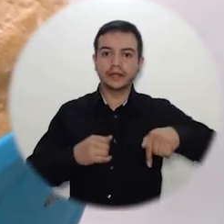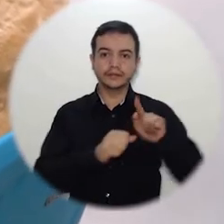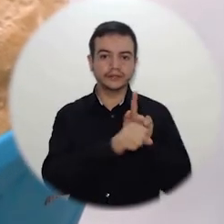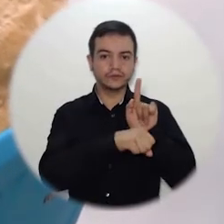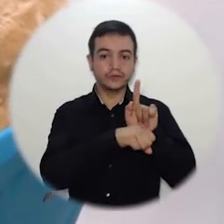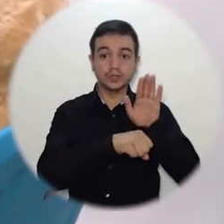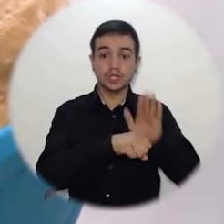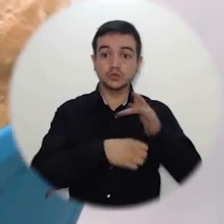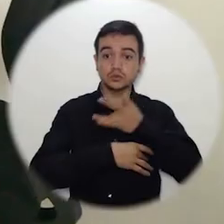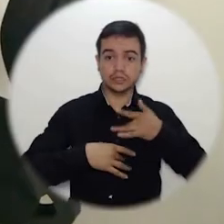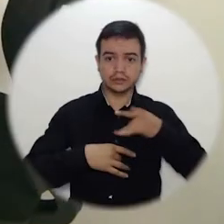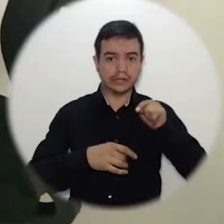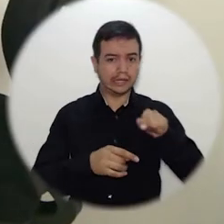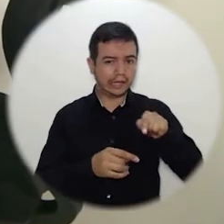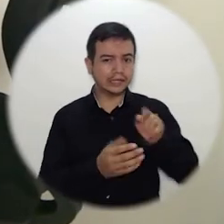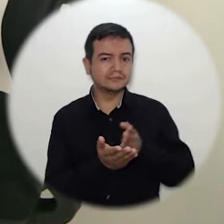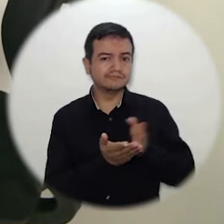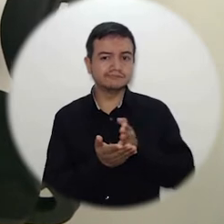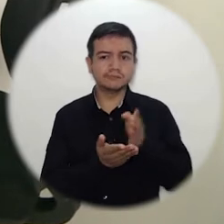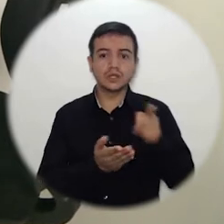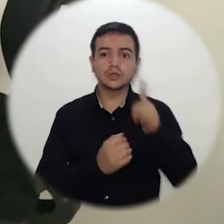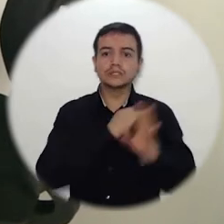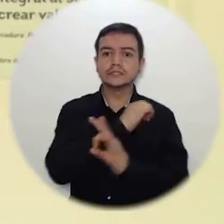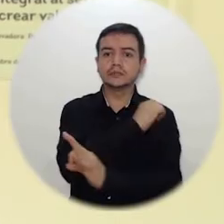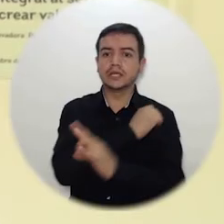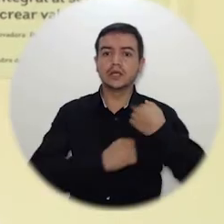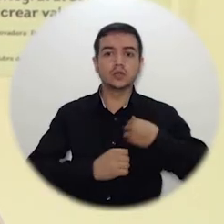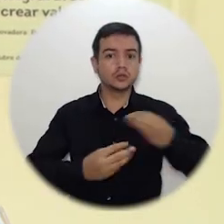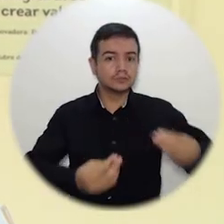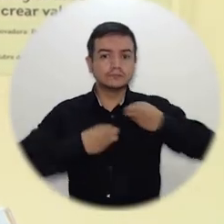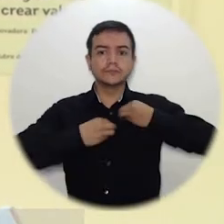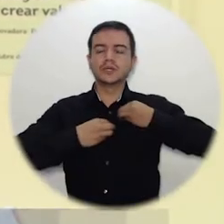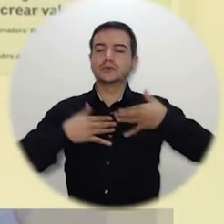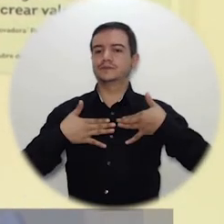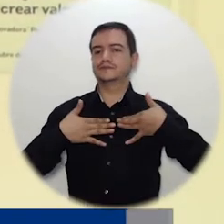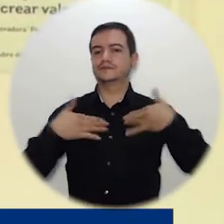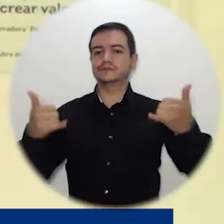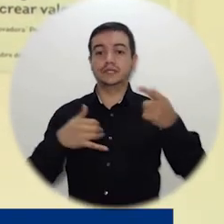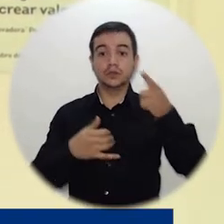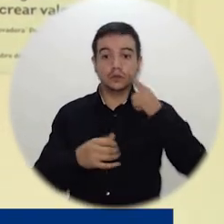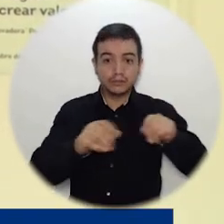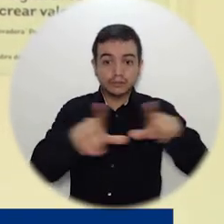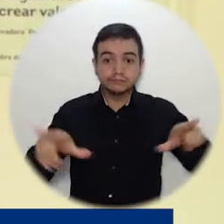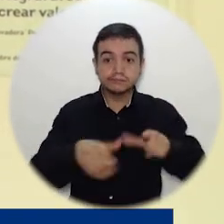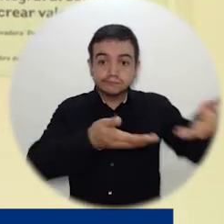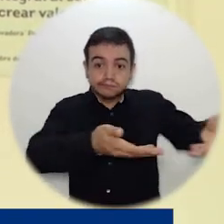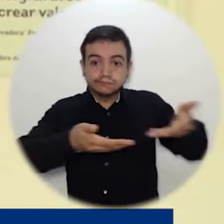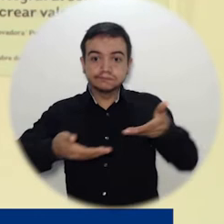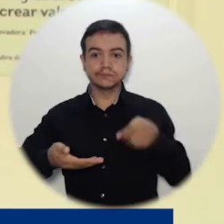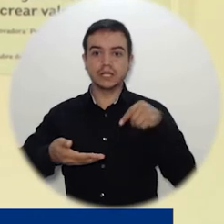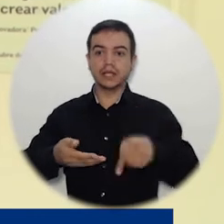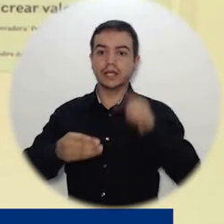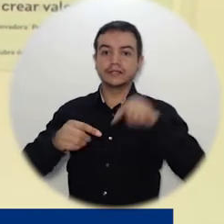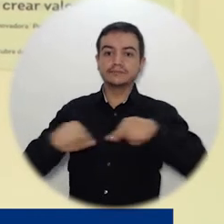momento como Facultad de Ciencias de la Salud y desde el programa de psicología, para nosotros es un motivo de felicidad la inversión que se ha hecho hoy en nuestro